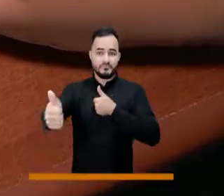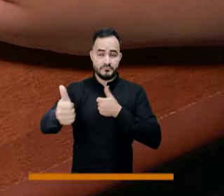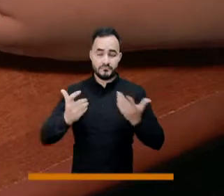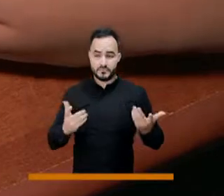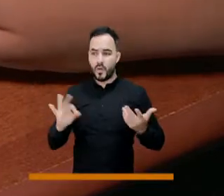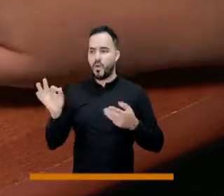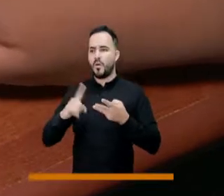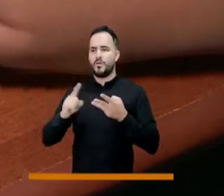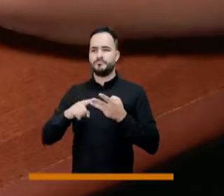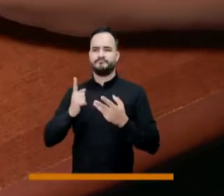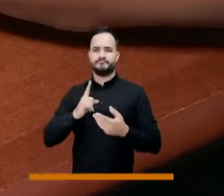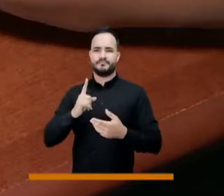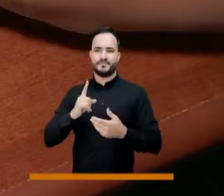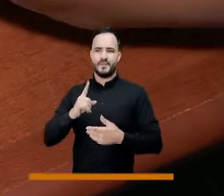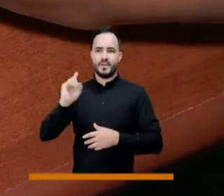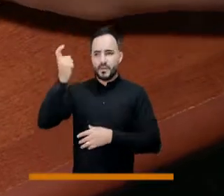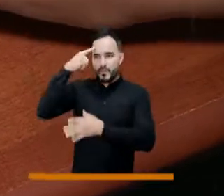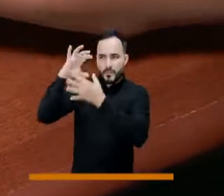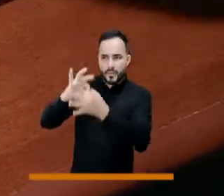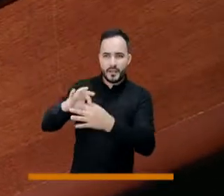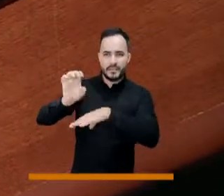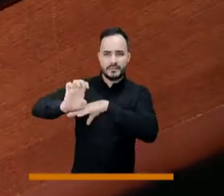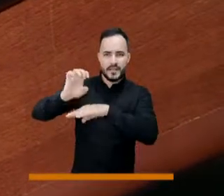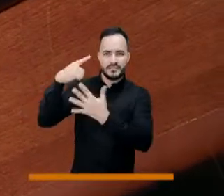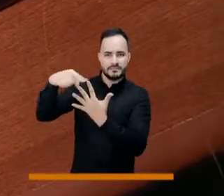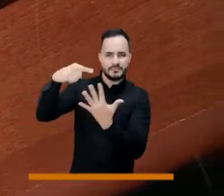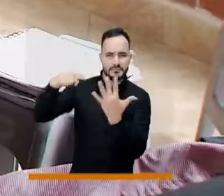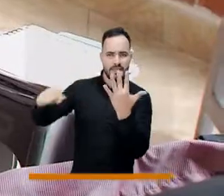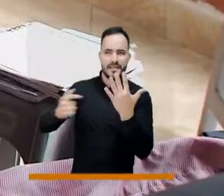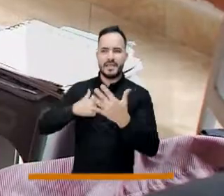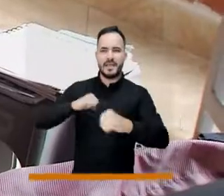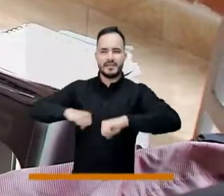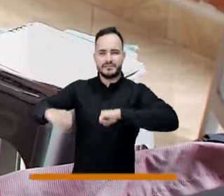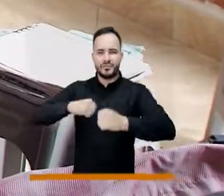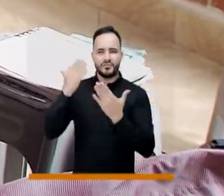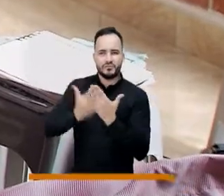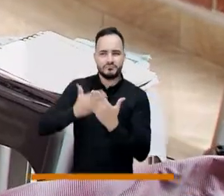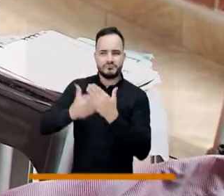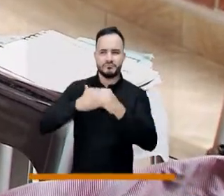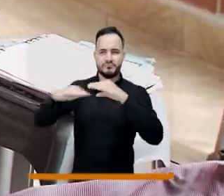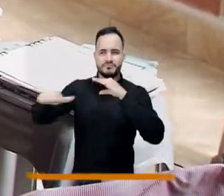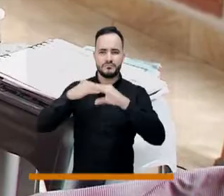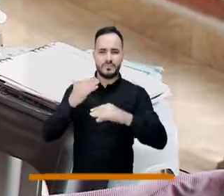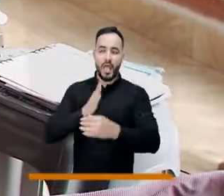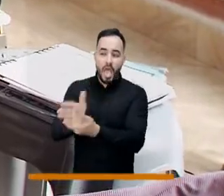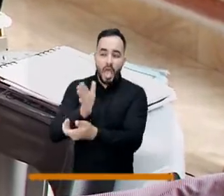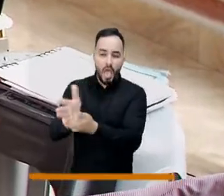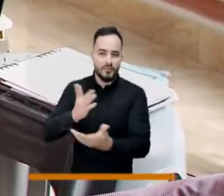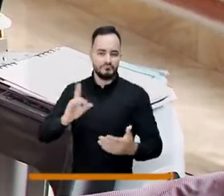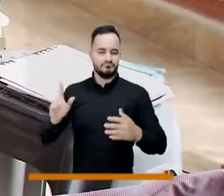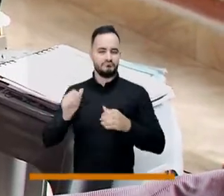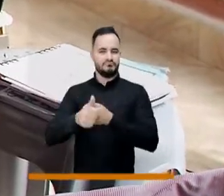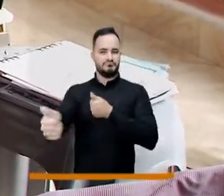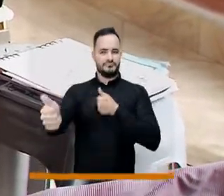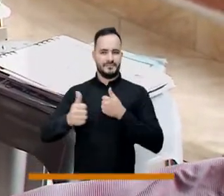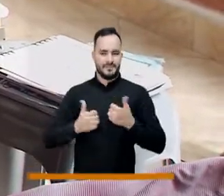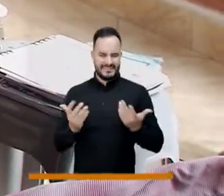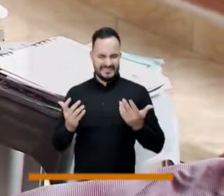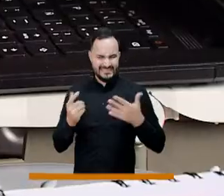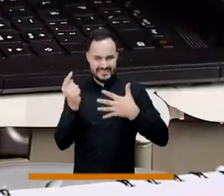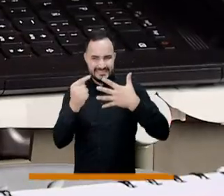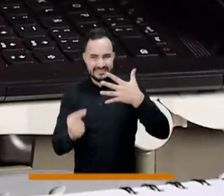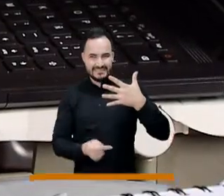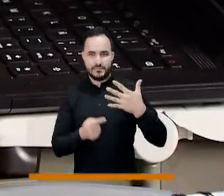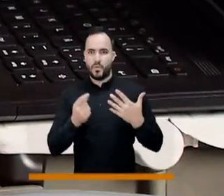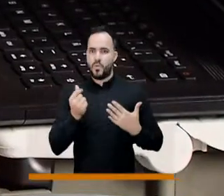trámites virtuales con la gestión pública. Entonces acá viene una disminución de costos para las familias, no se tendrían